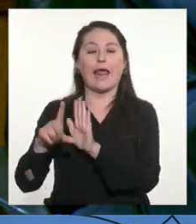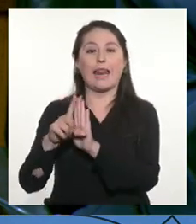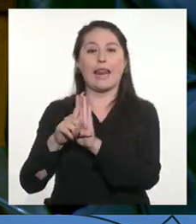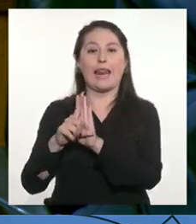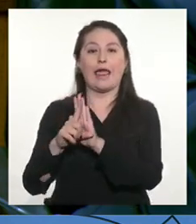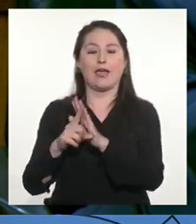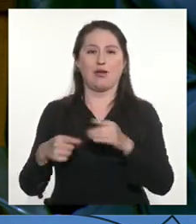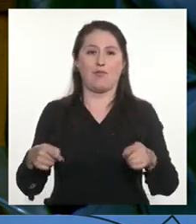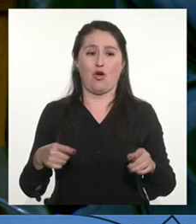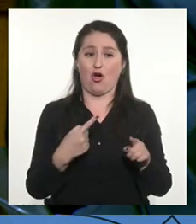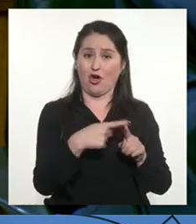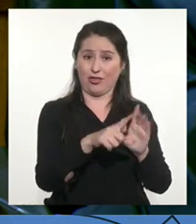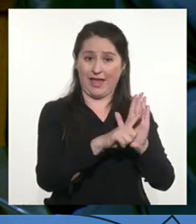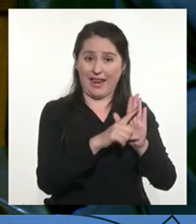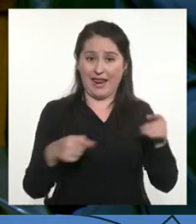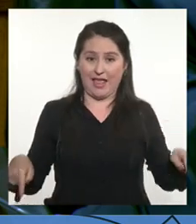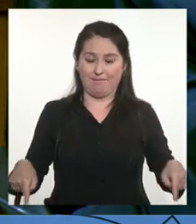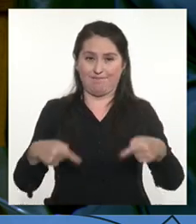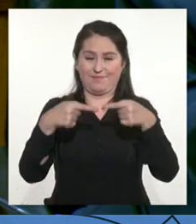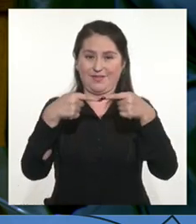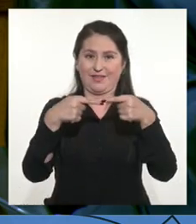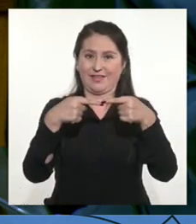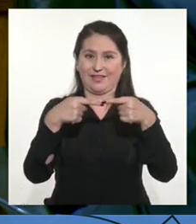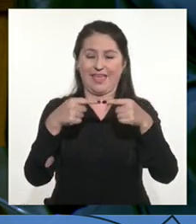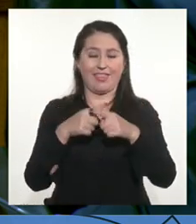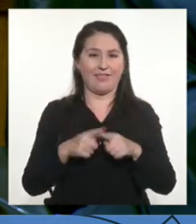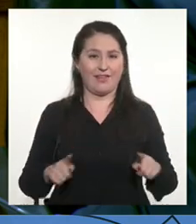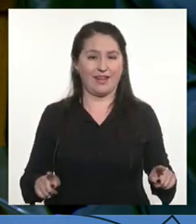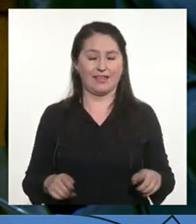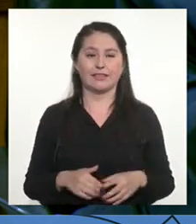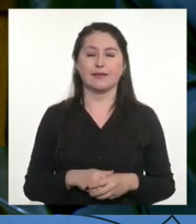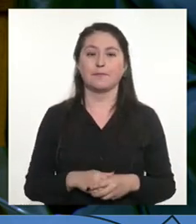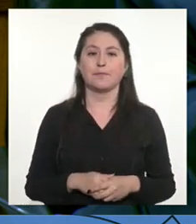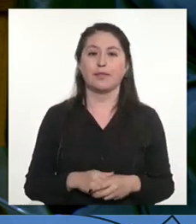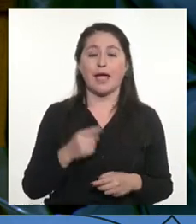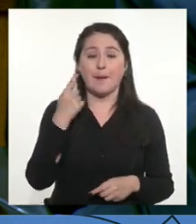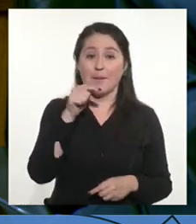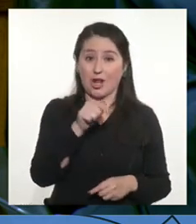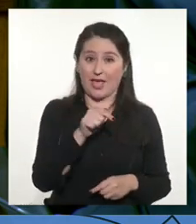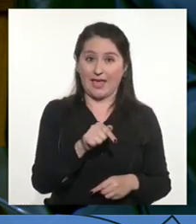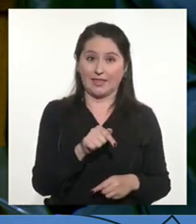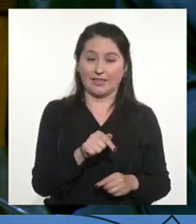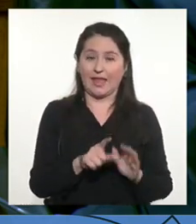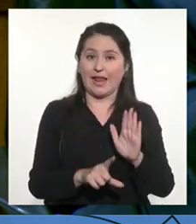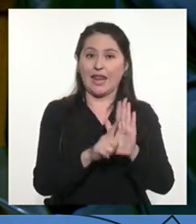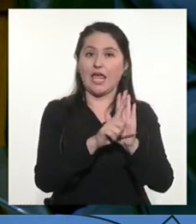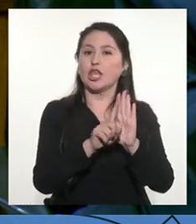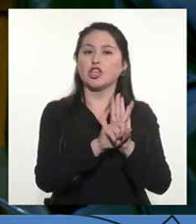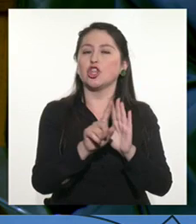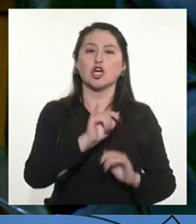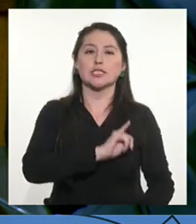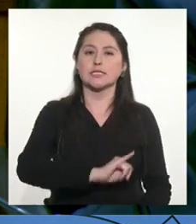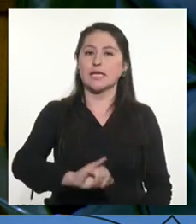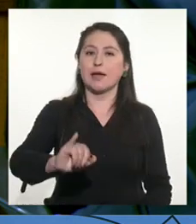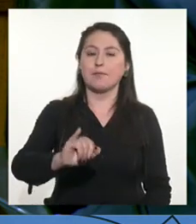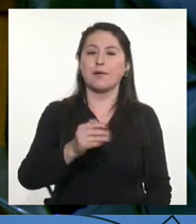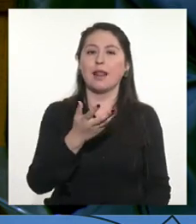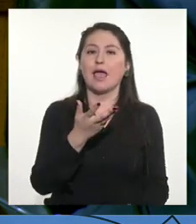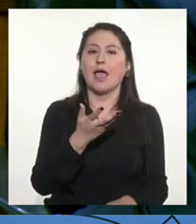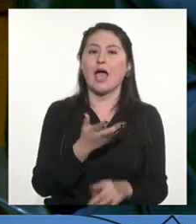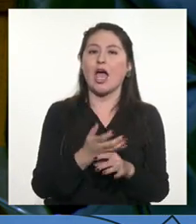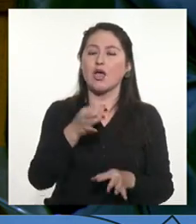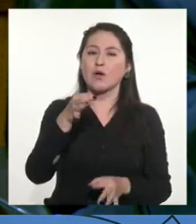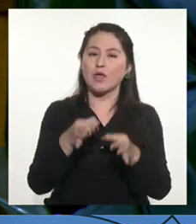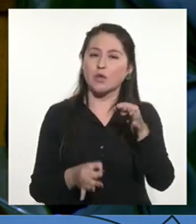contradicción con otra vigente pero esta derogación tácita no siempre otorga esa certeza jurídica